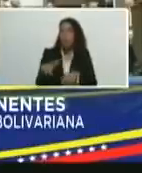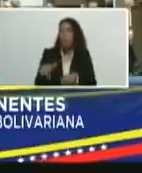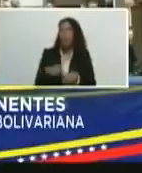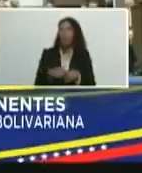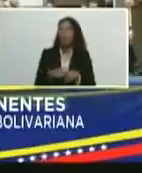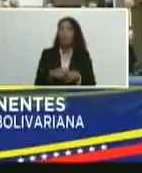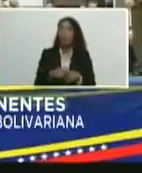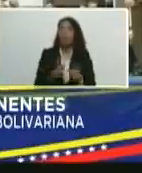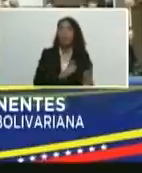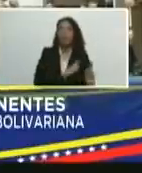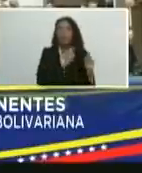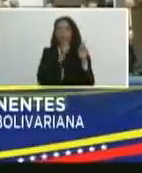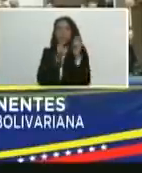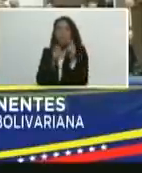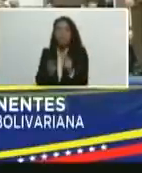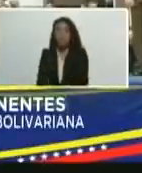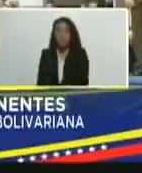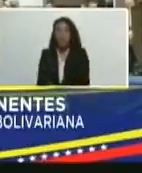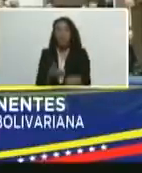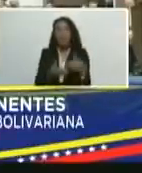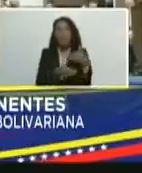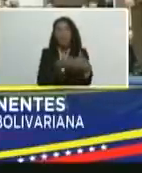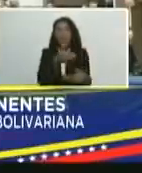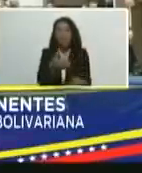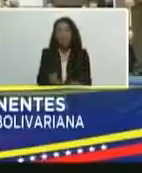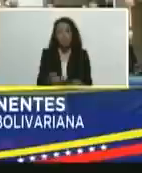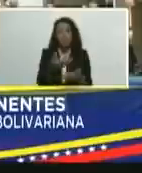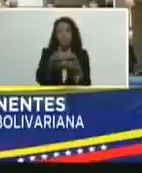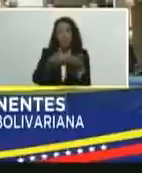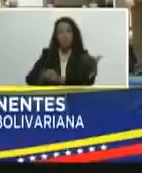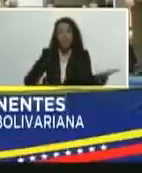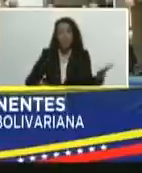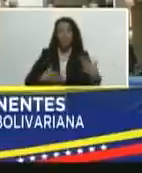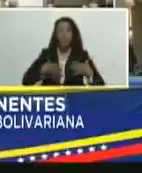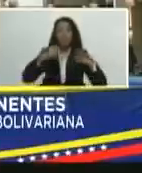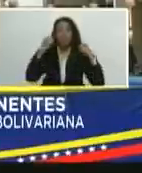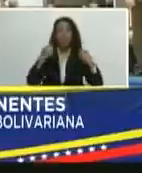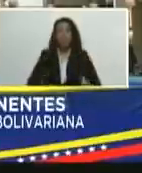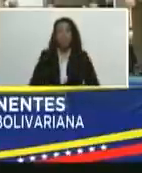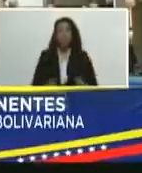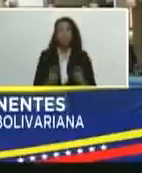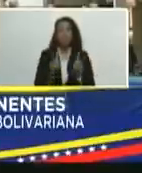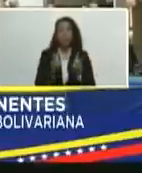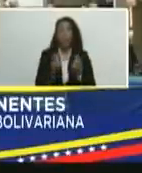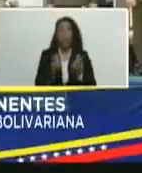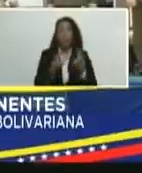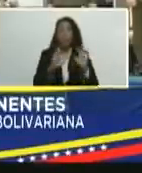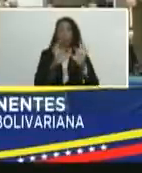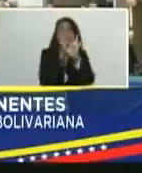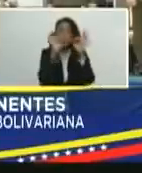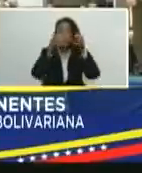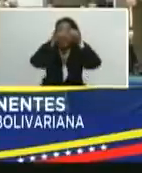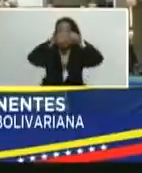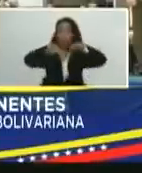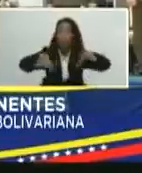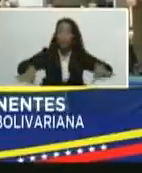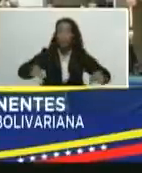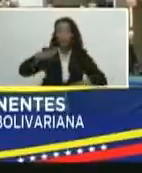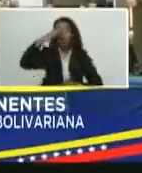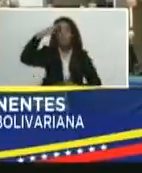designo en el proceso de fortalecimiento de la nueva estructura organizacional